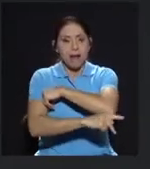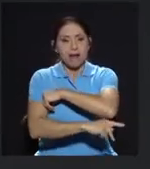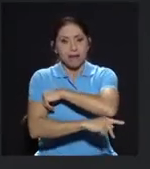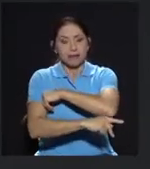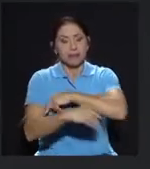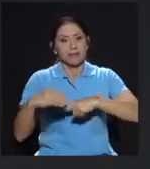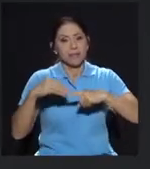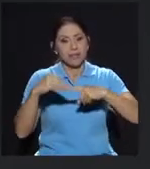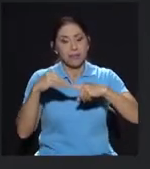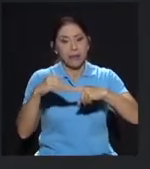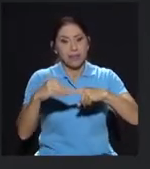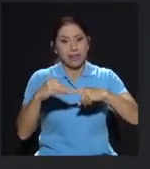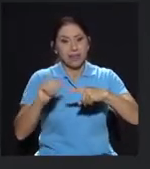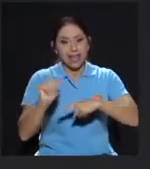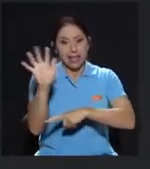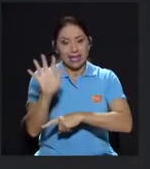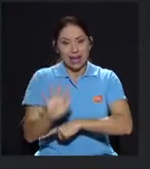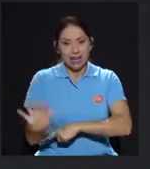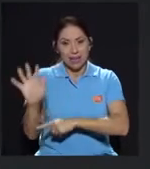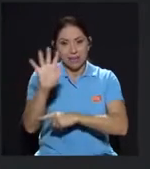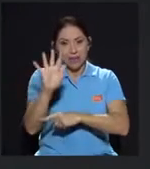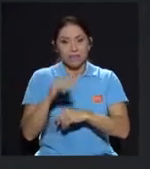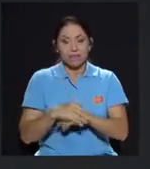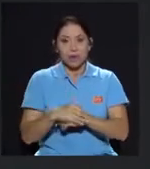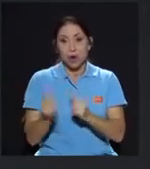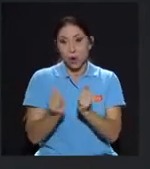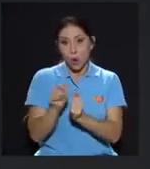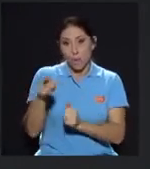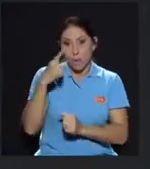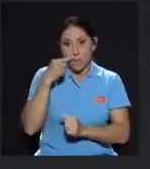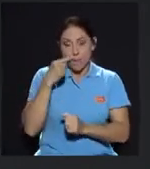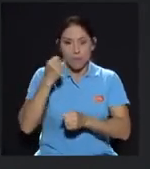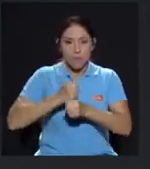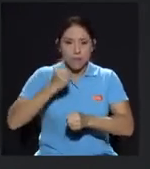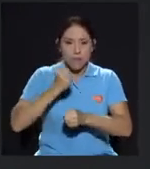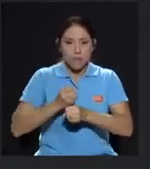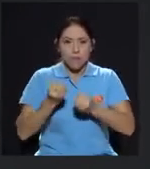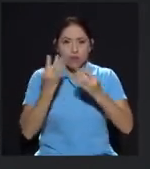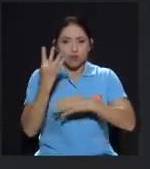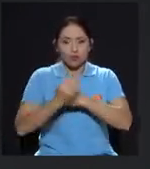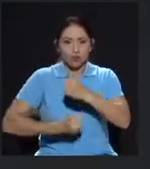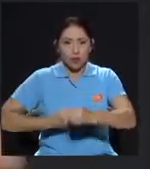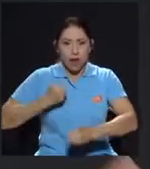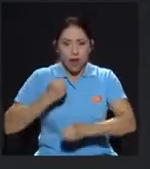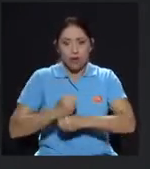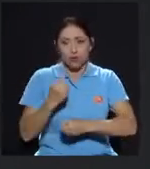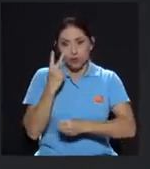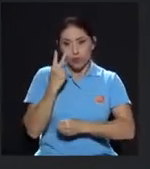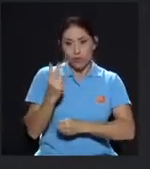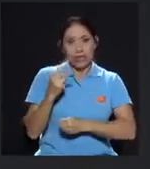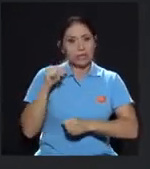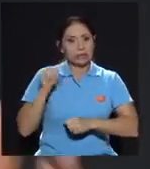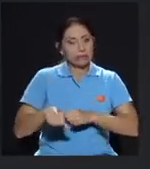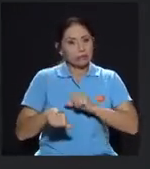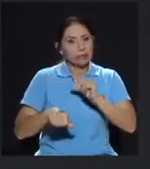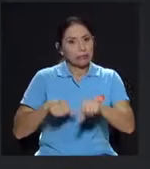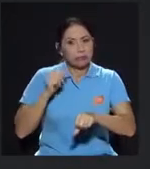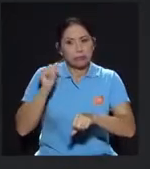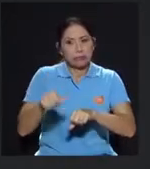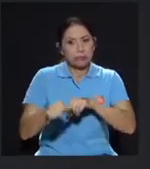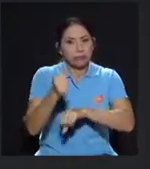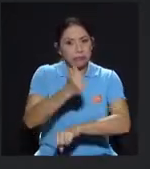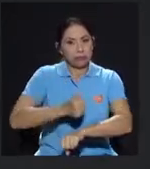principalmente en el caribe y con él trabajé durante muchos años y vi lo que era el esfuerzo de un emprendedor y de una familia